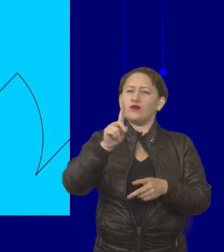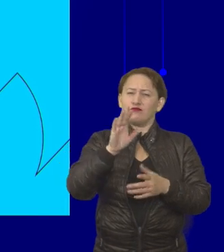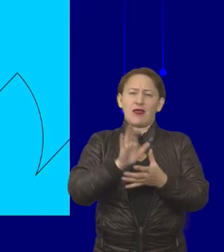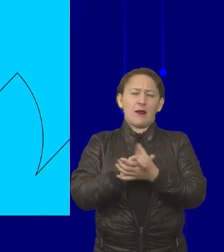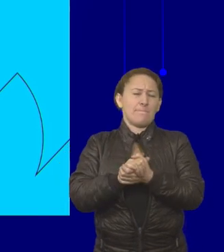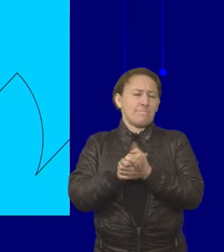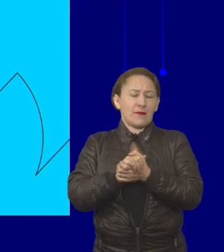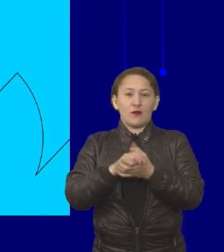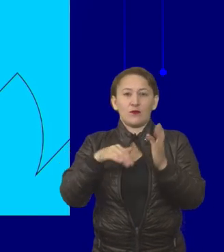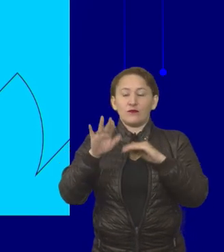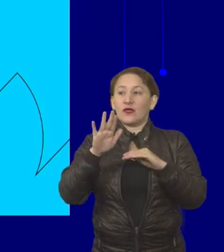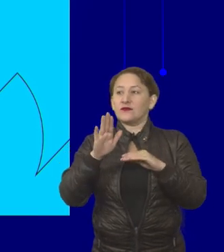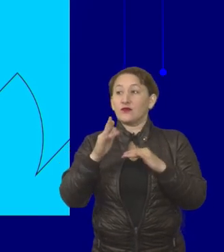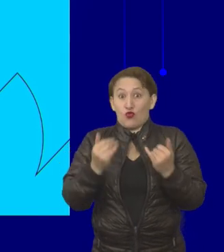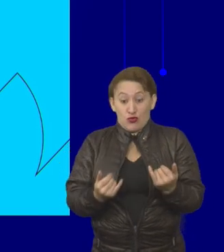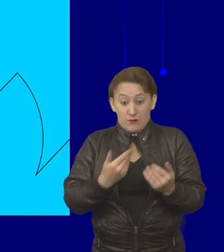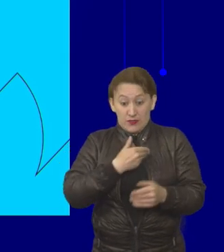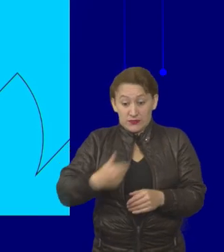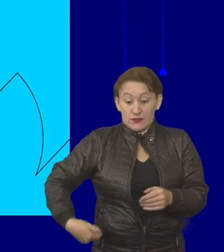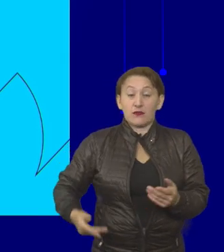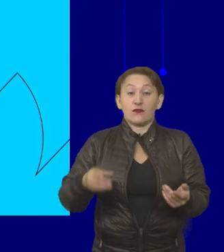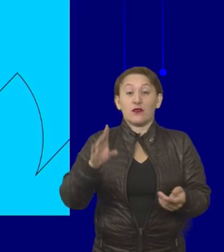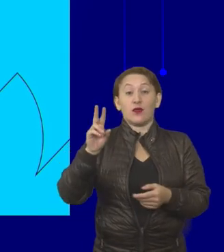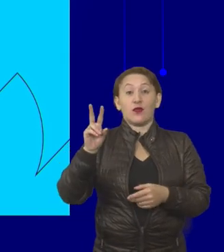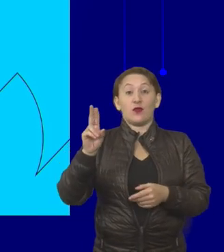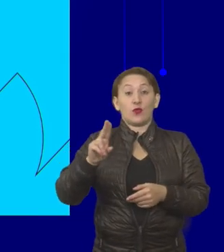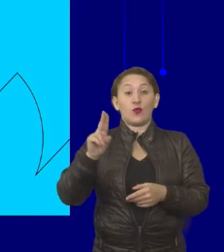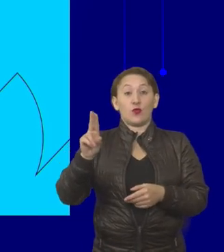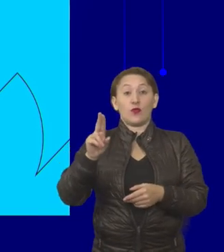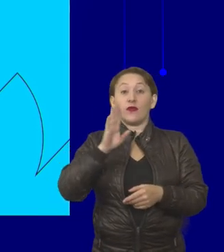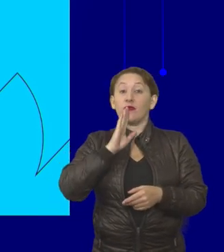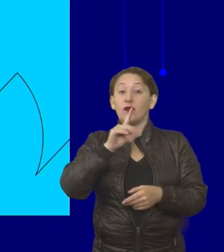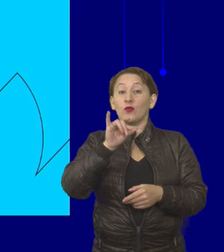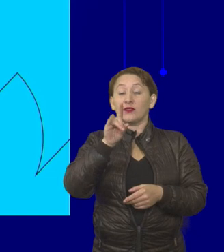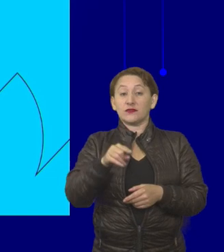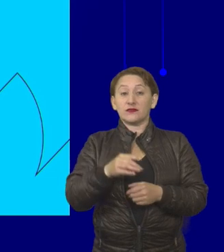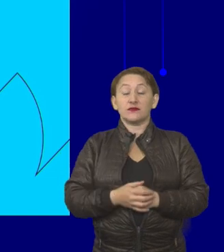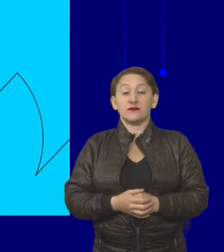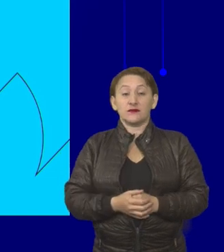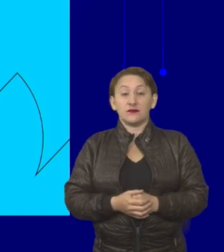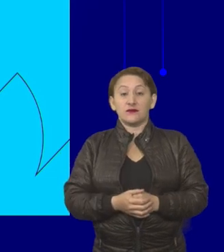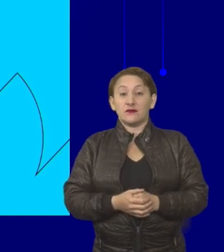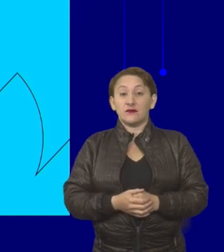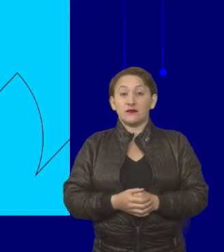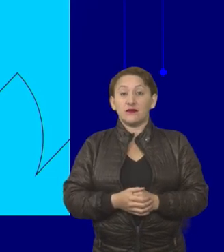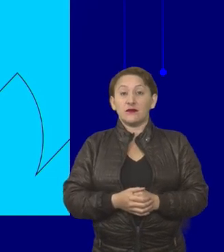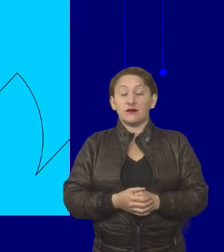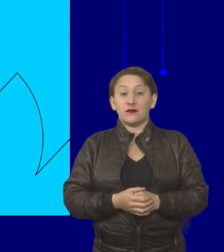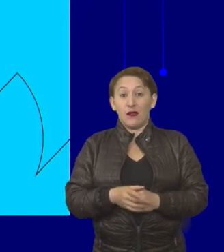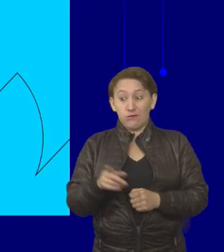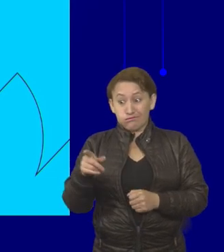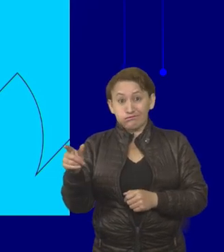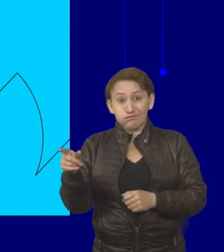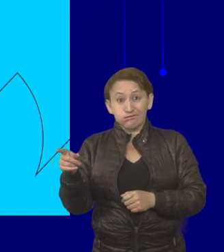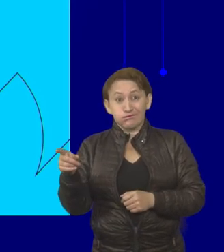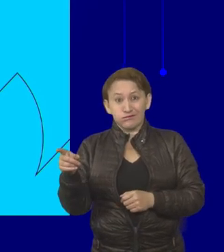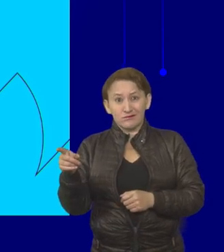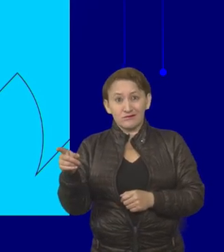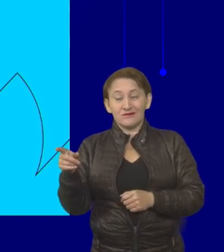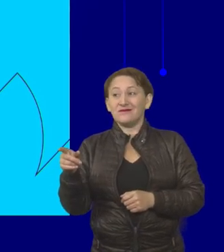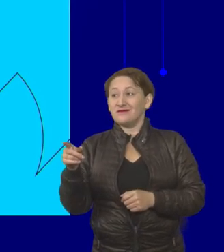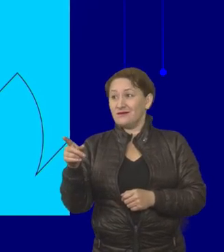de mis grandes amigos, ahí era el hoy presidente de Uruguay, Luis Lacalle Pou. Estaba ahí, el man